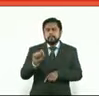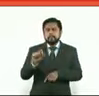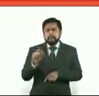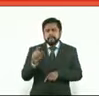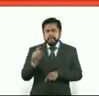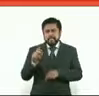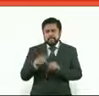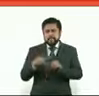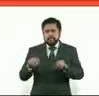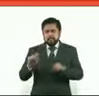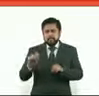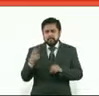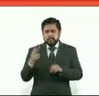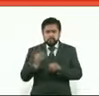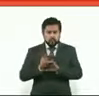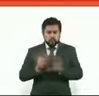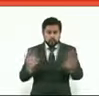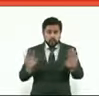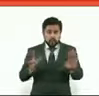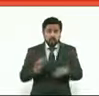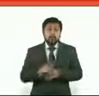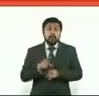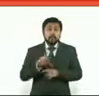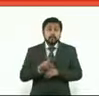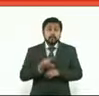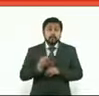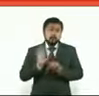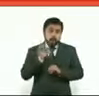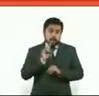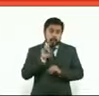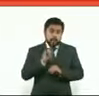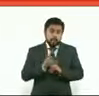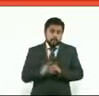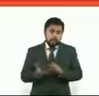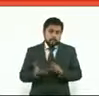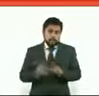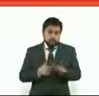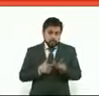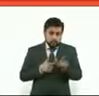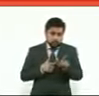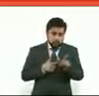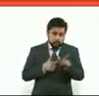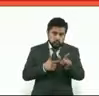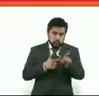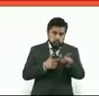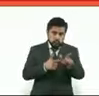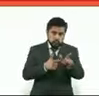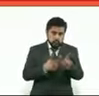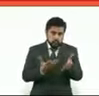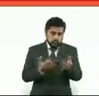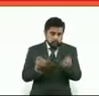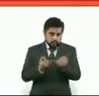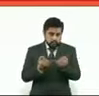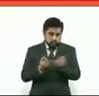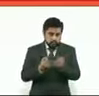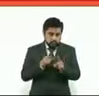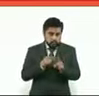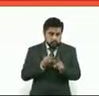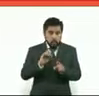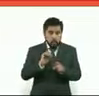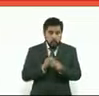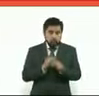cuál es la segunda medio maratón, cuánto mantiene su ritmo en referencia al primer medio maratón.